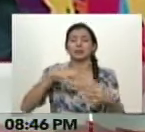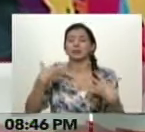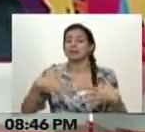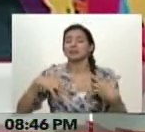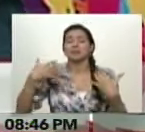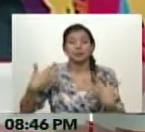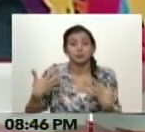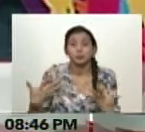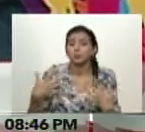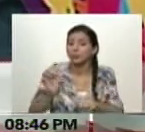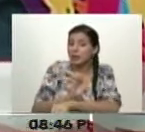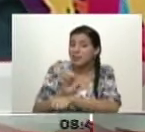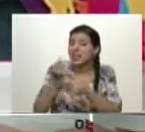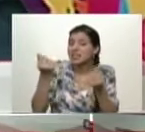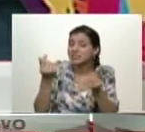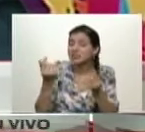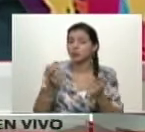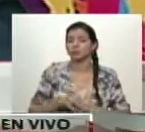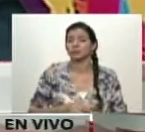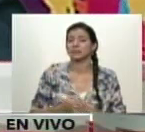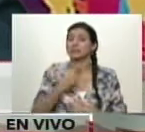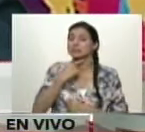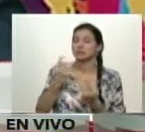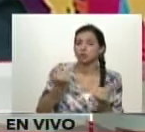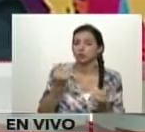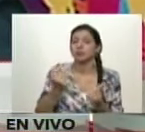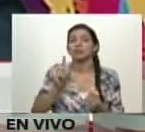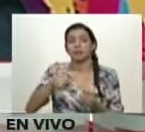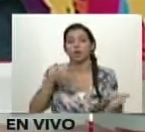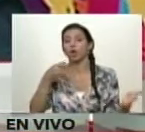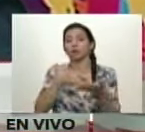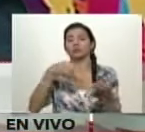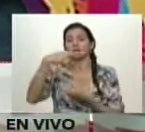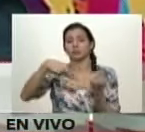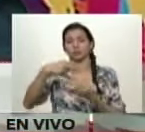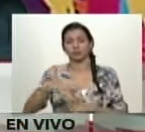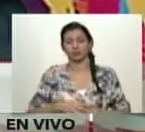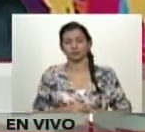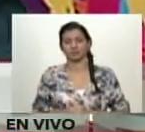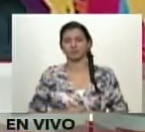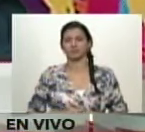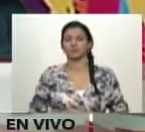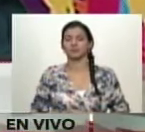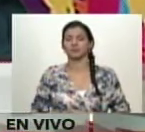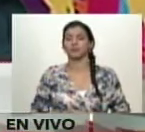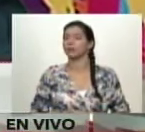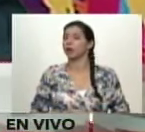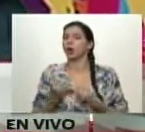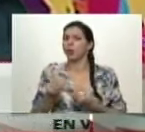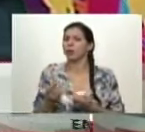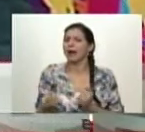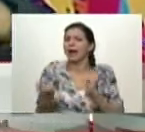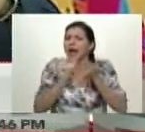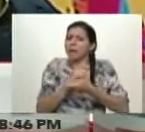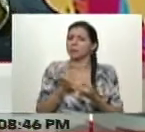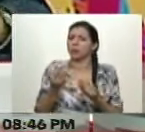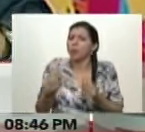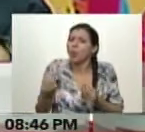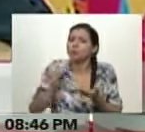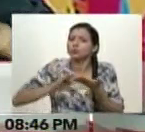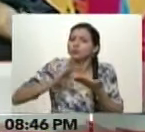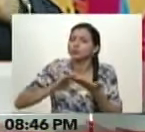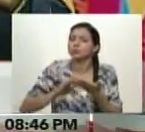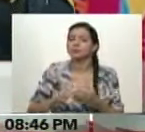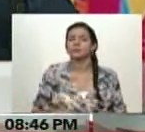económica y una crisis política contrarrevolucionaria. Y para revertirla hay que remar